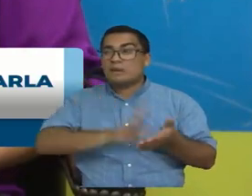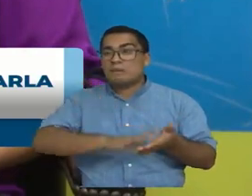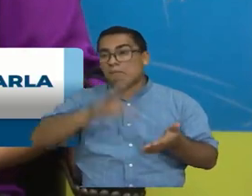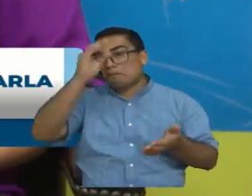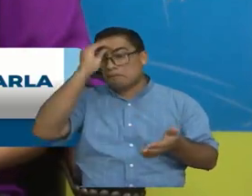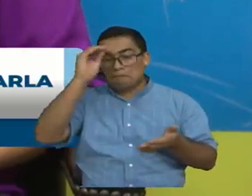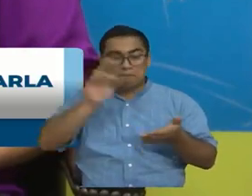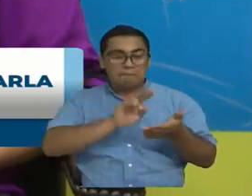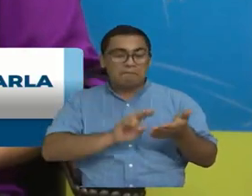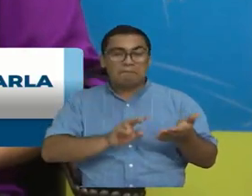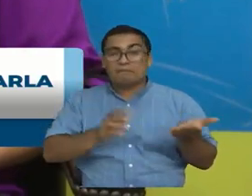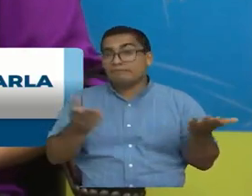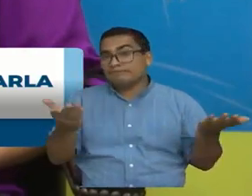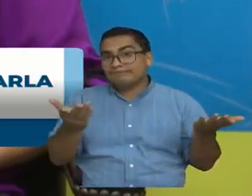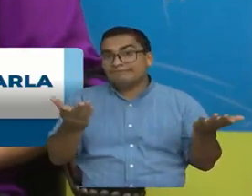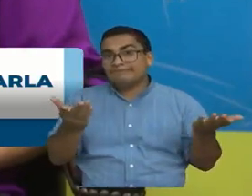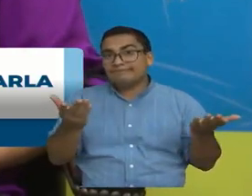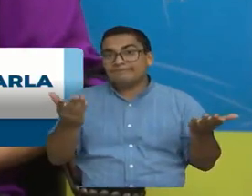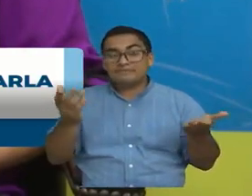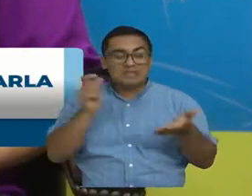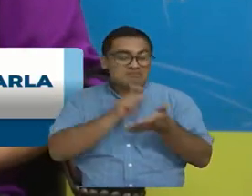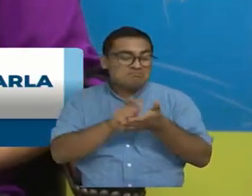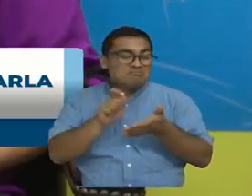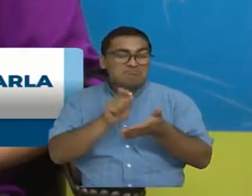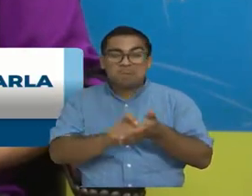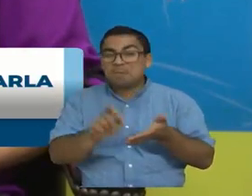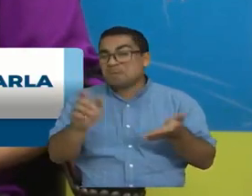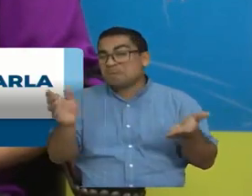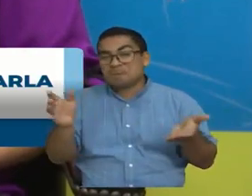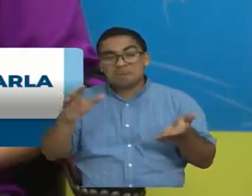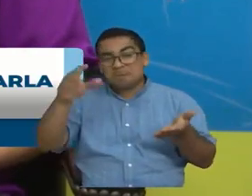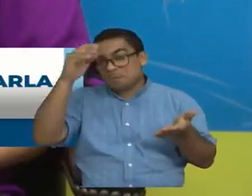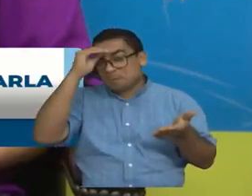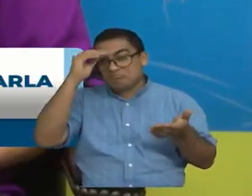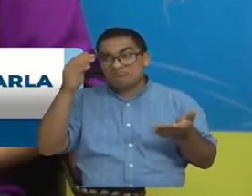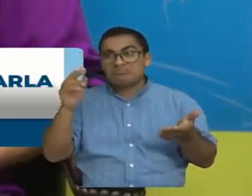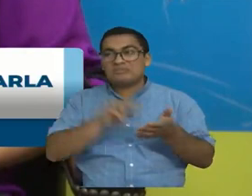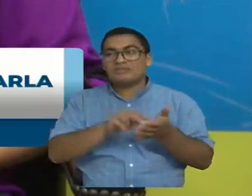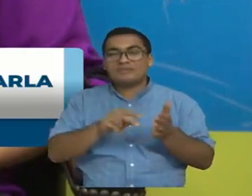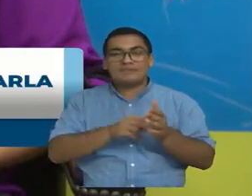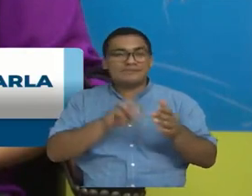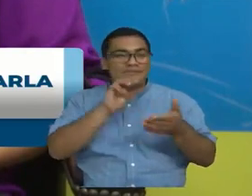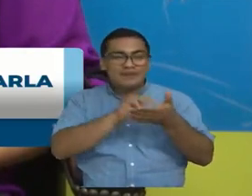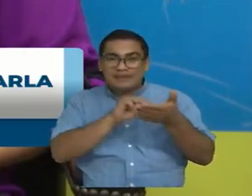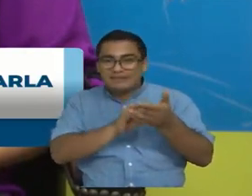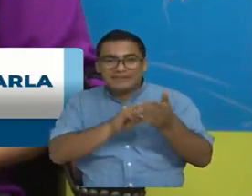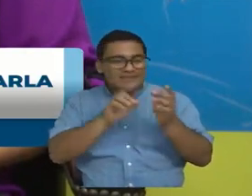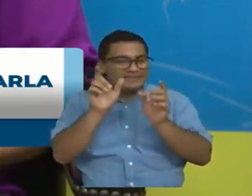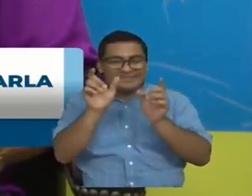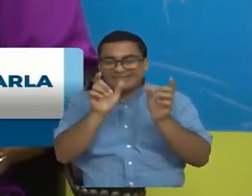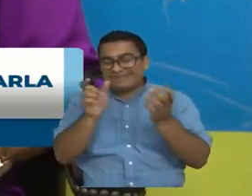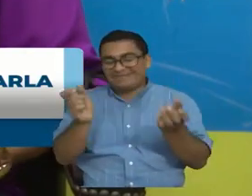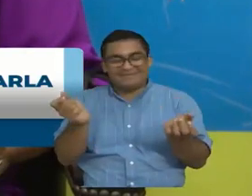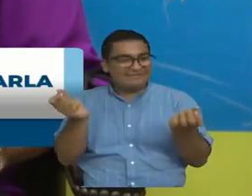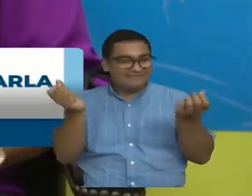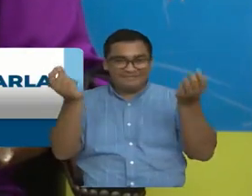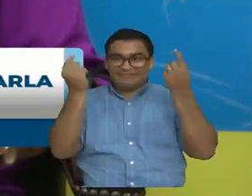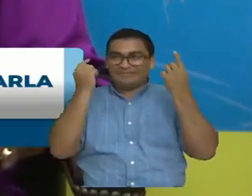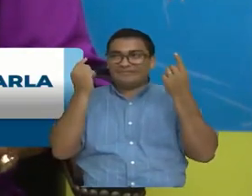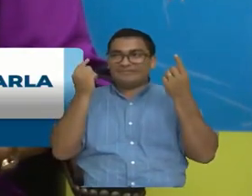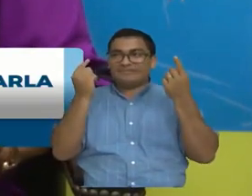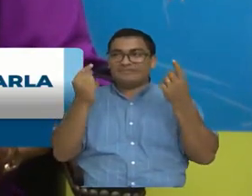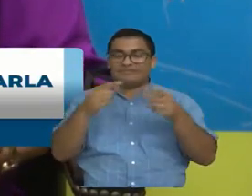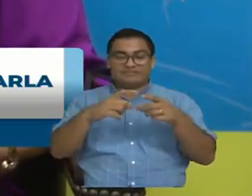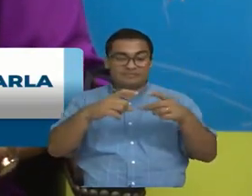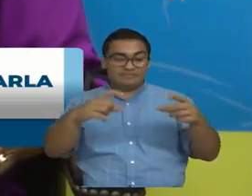leer y no aprende bien a escribir. Es posible que no aprenda a hacer cálculos, entonces se le confunden los billetes, no